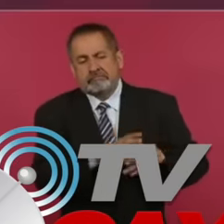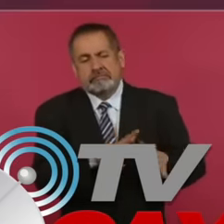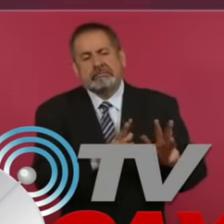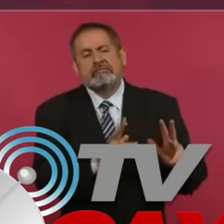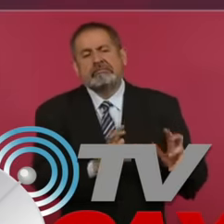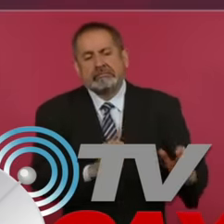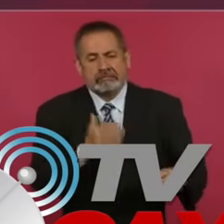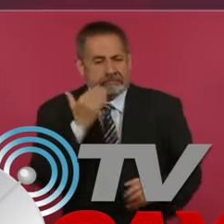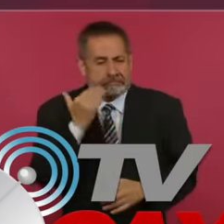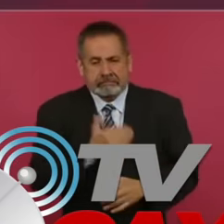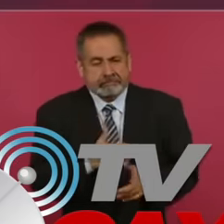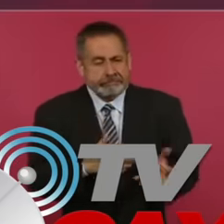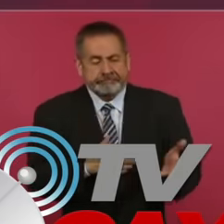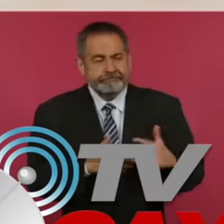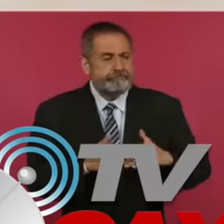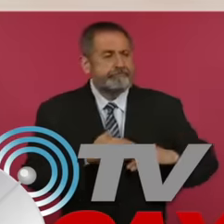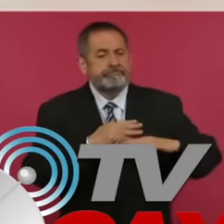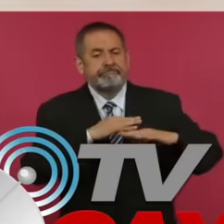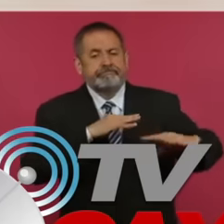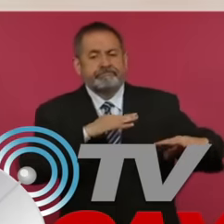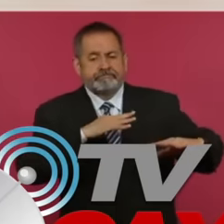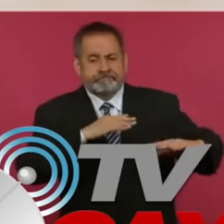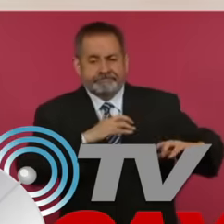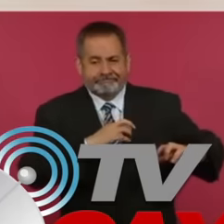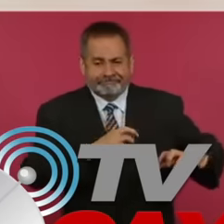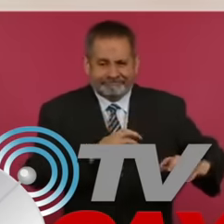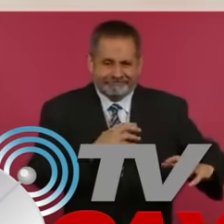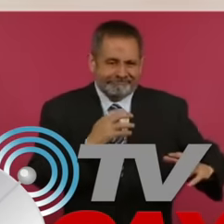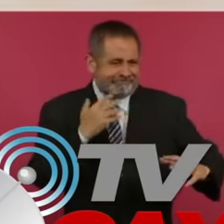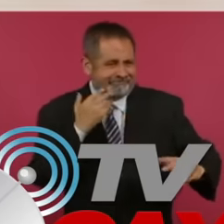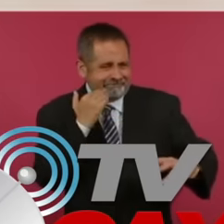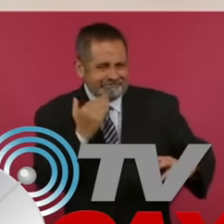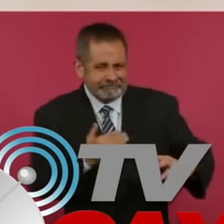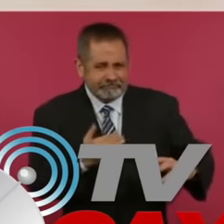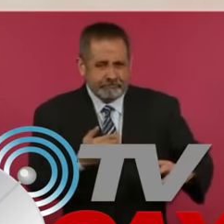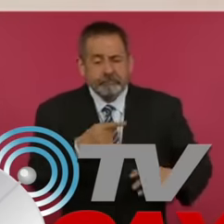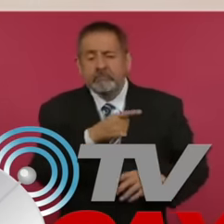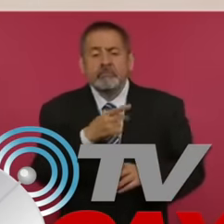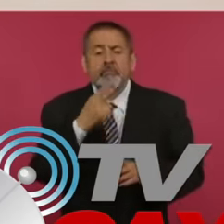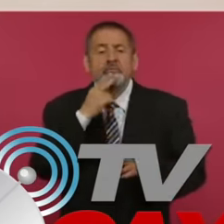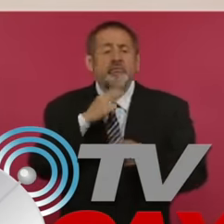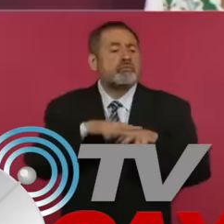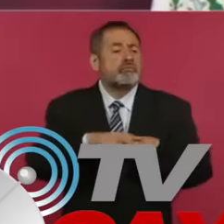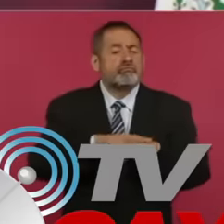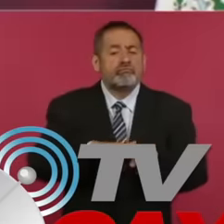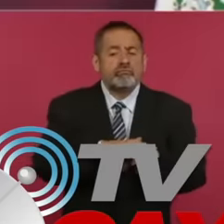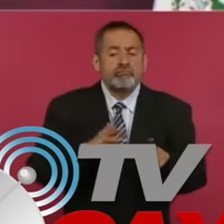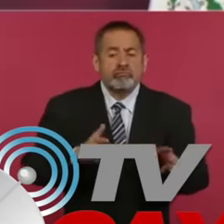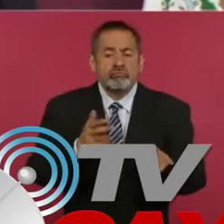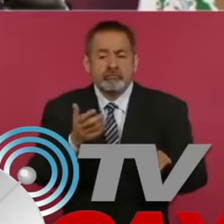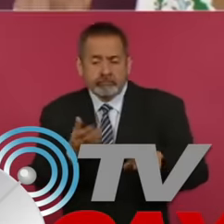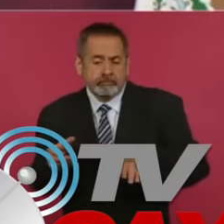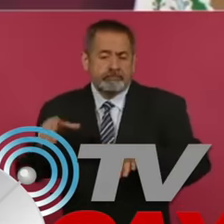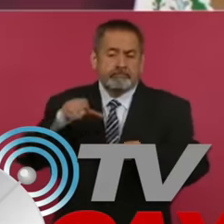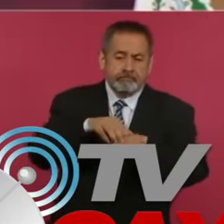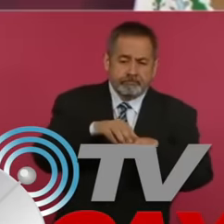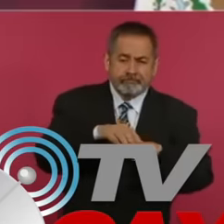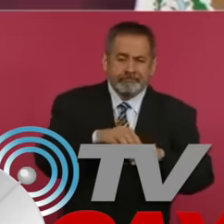mantenimiento adecuado y se usan para carga, pero ahí están las